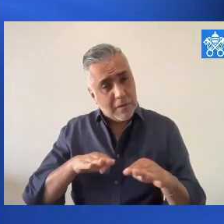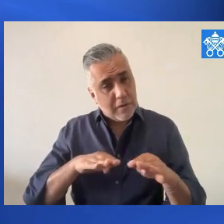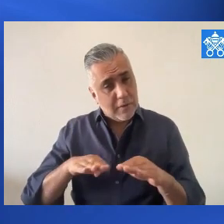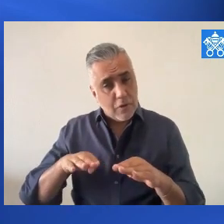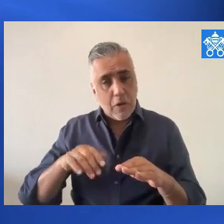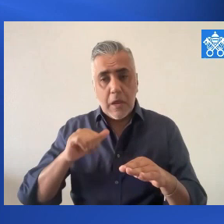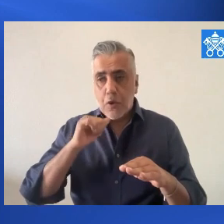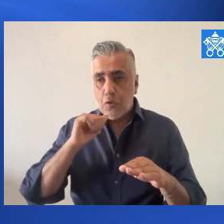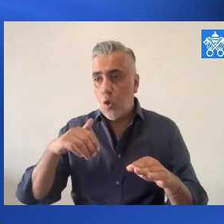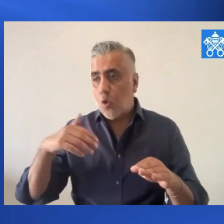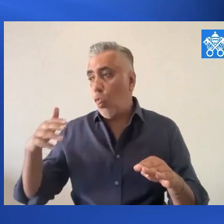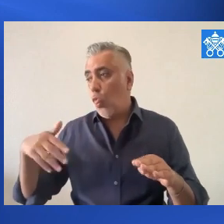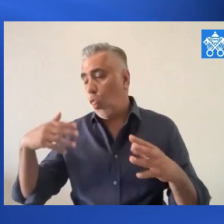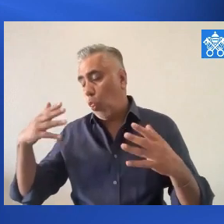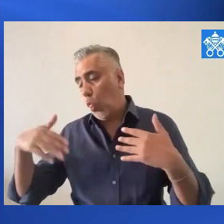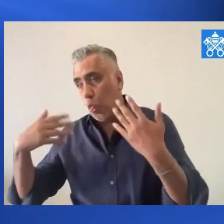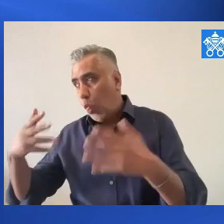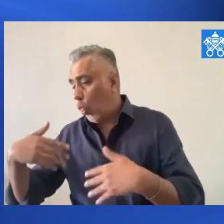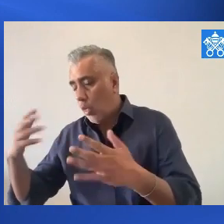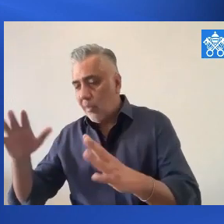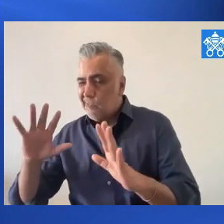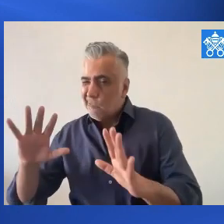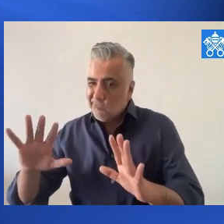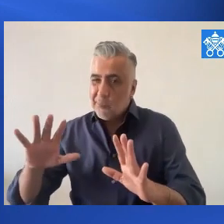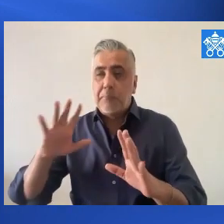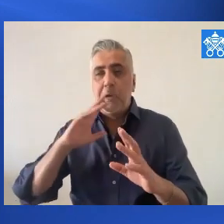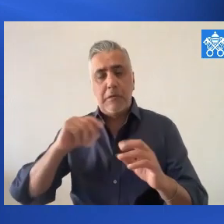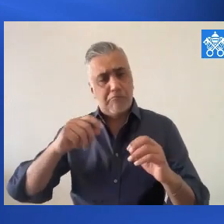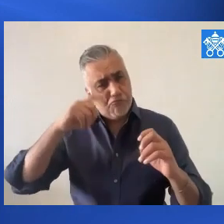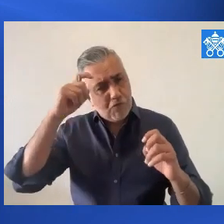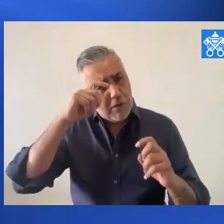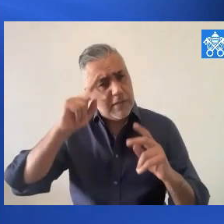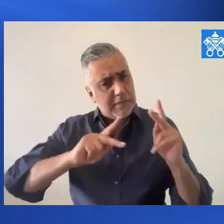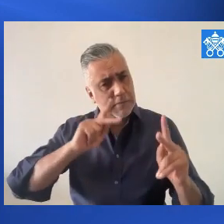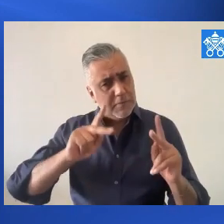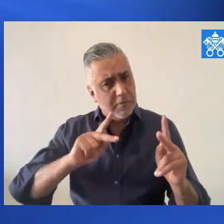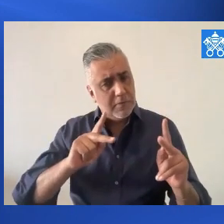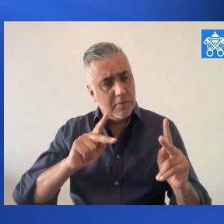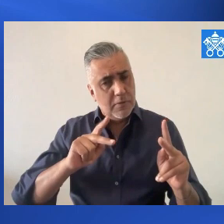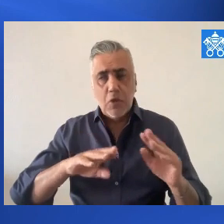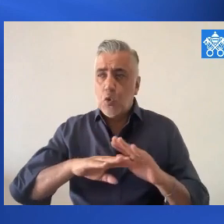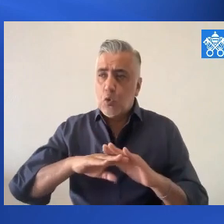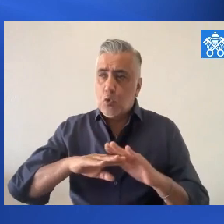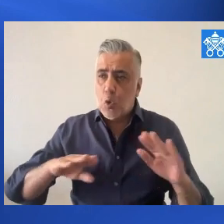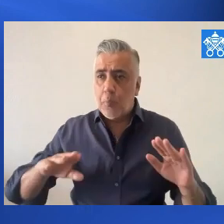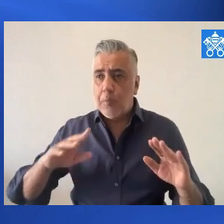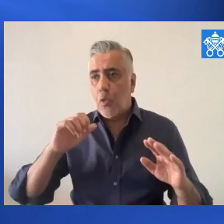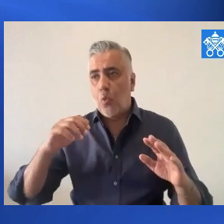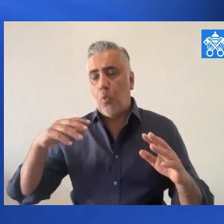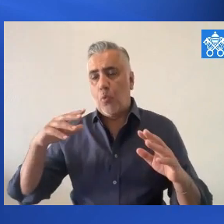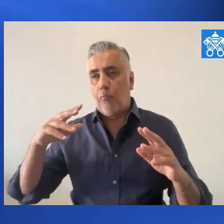Hermanos, cuiden mucho su conducta y no procedan como necios, sino como personas